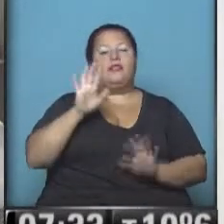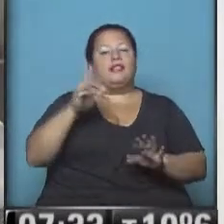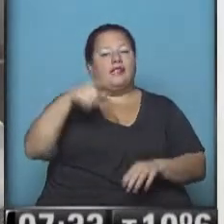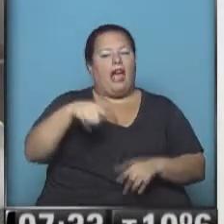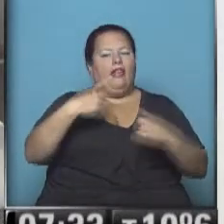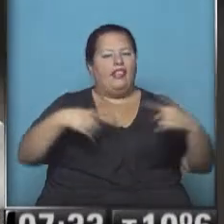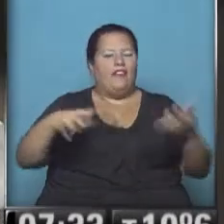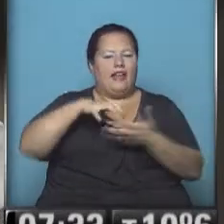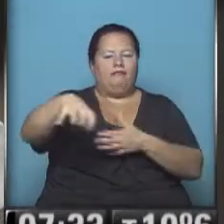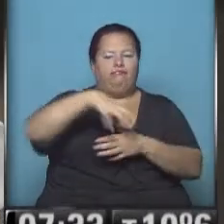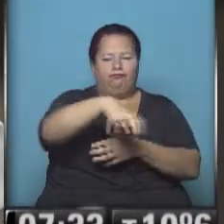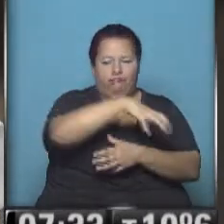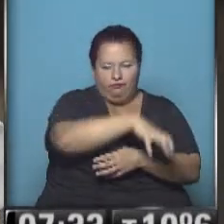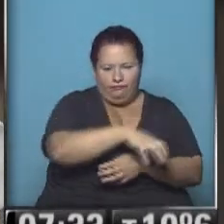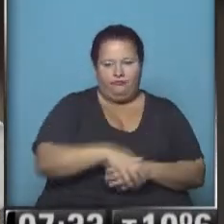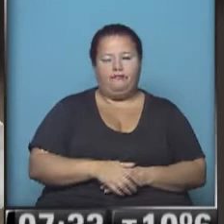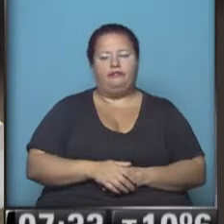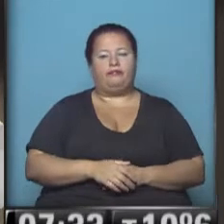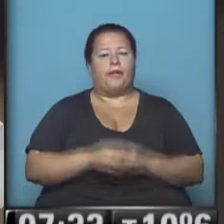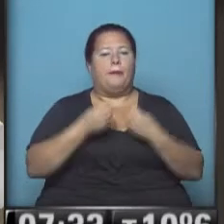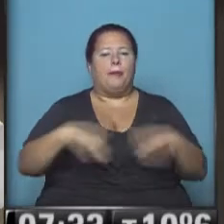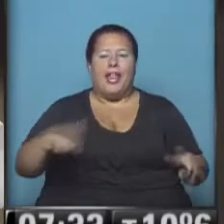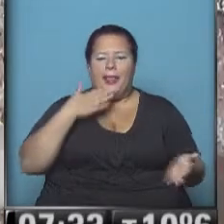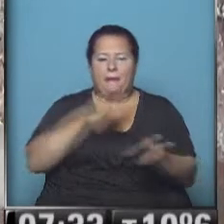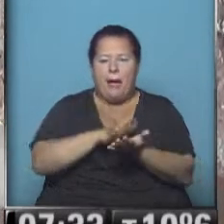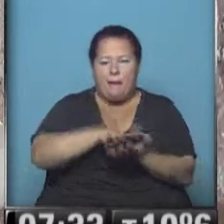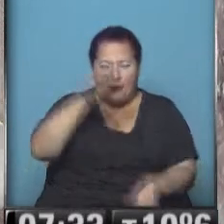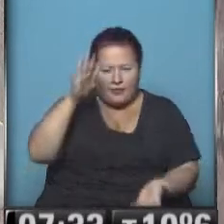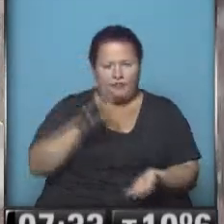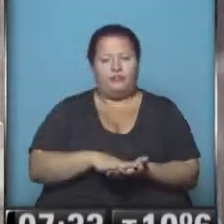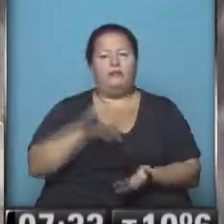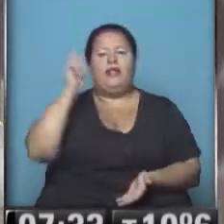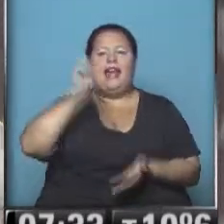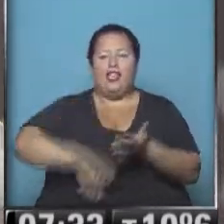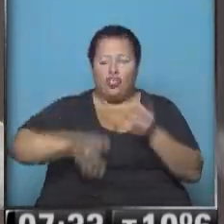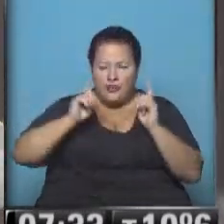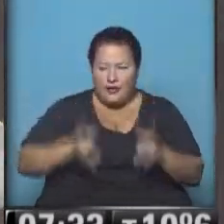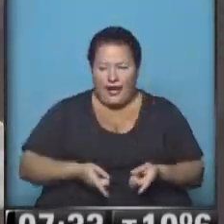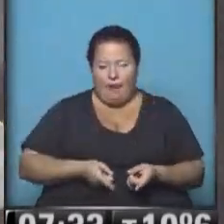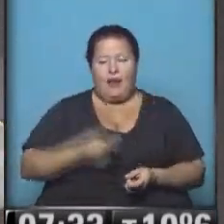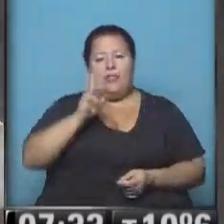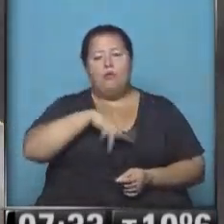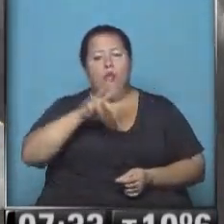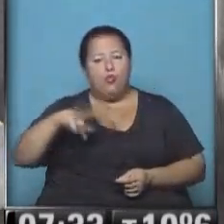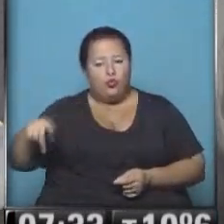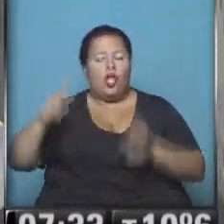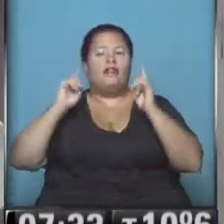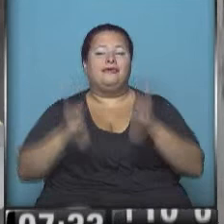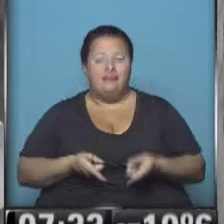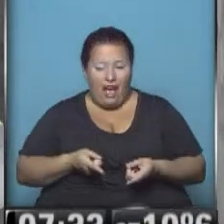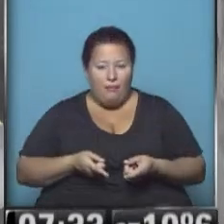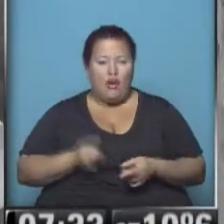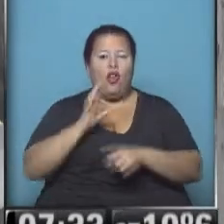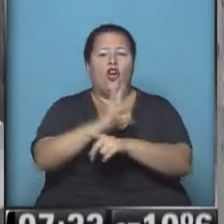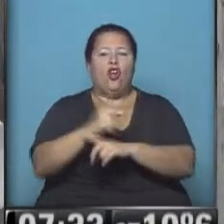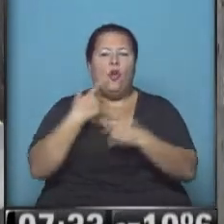varias dependencias donde se perdió documentación como el registro civil del museo además se